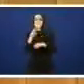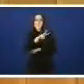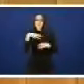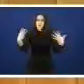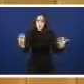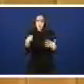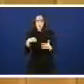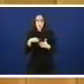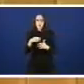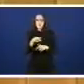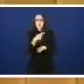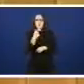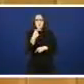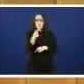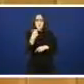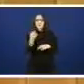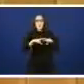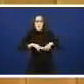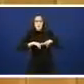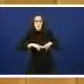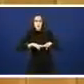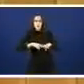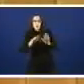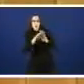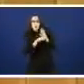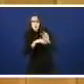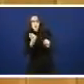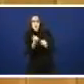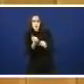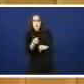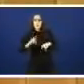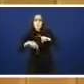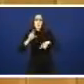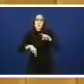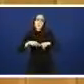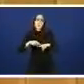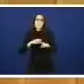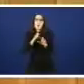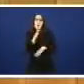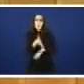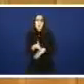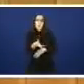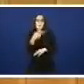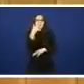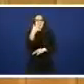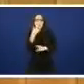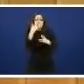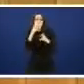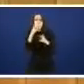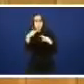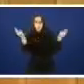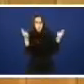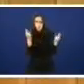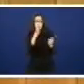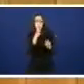que prevé expresamente a revisión de condicións de traballo e to personal cando concorran causas graves de interese público derivadas dunha